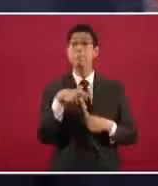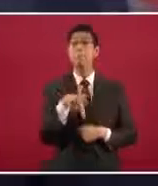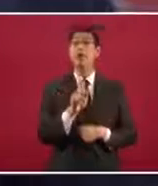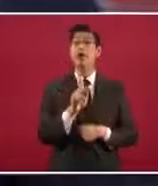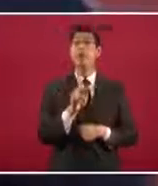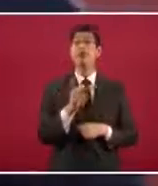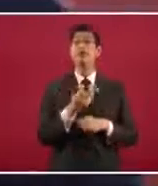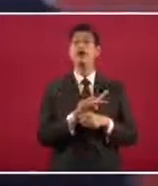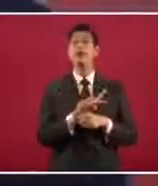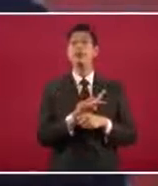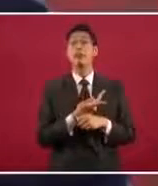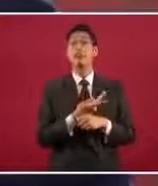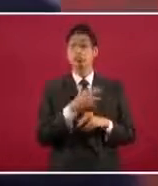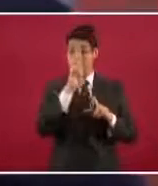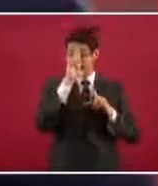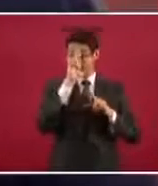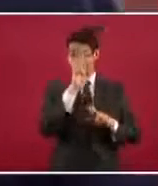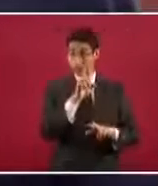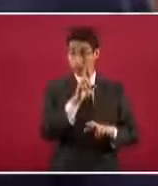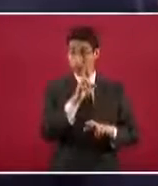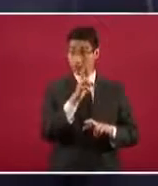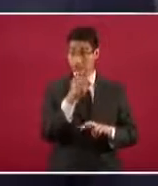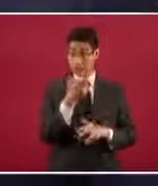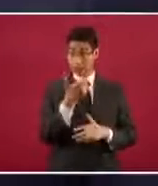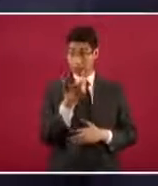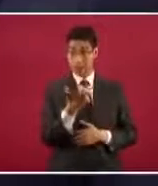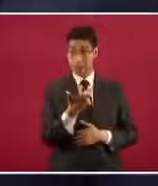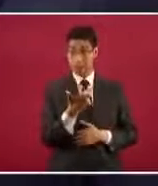No se respetó el avalúo